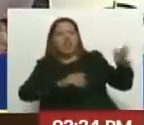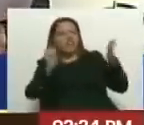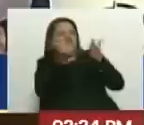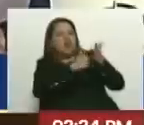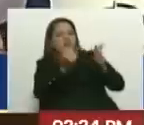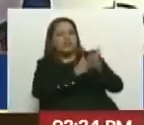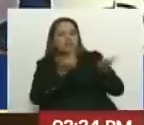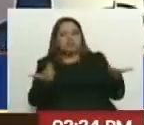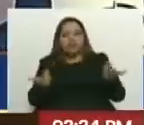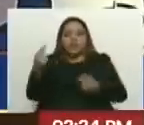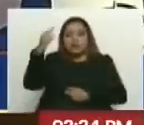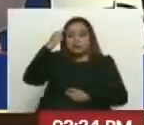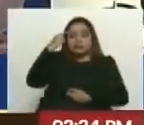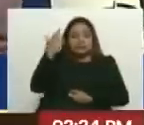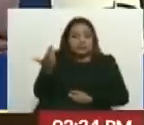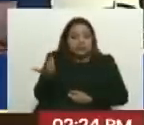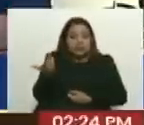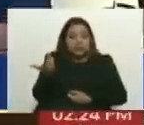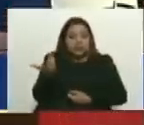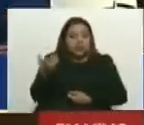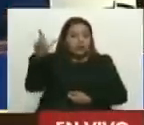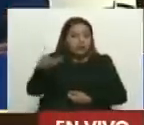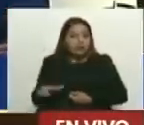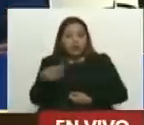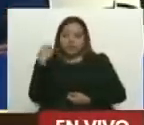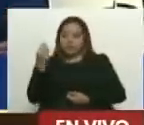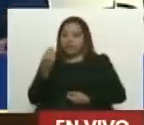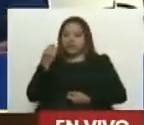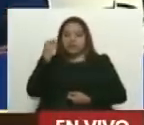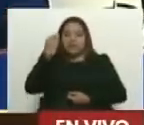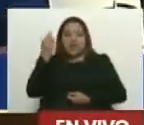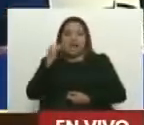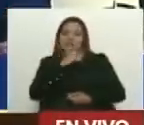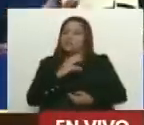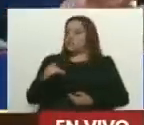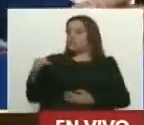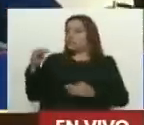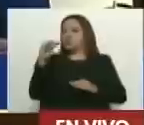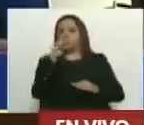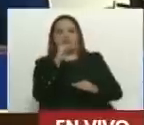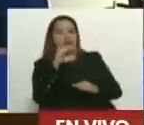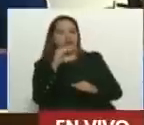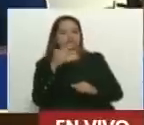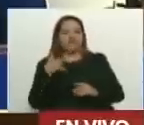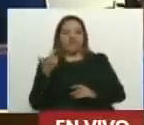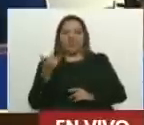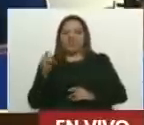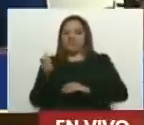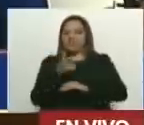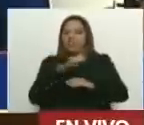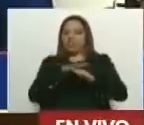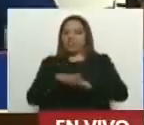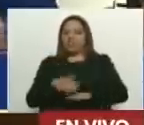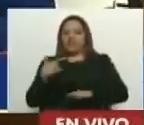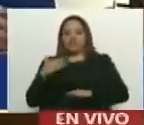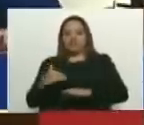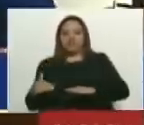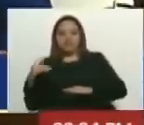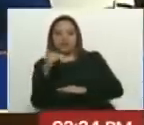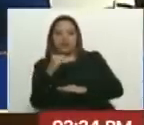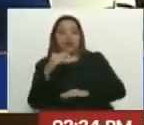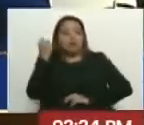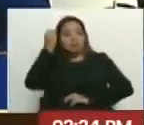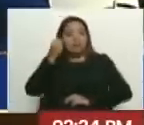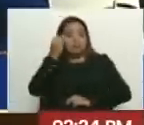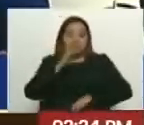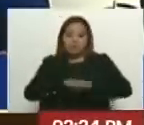Es la mente de alguien que se cree superior al Estado hasta ese momento, me imagino, porque hemos